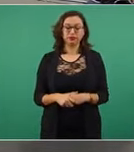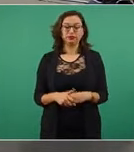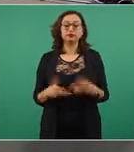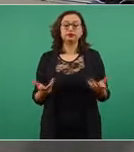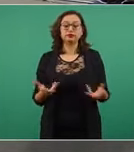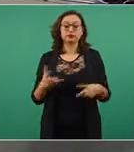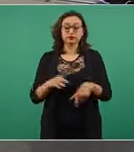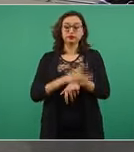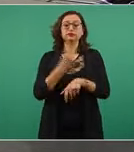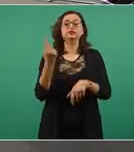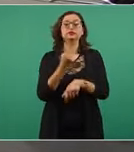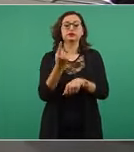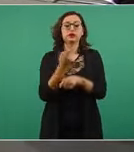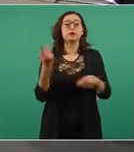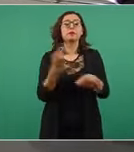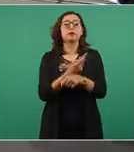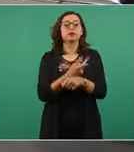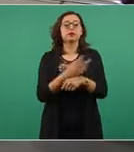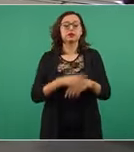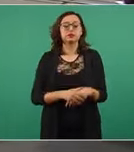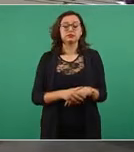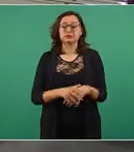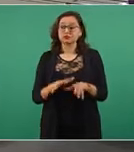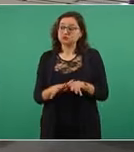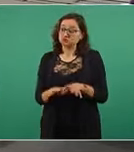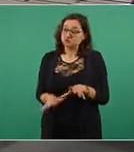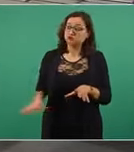porque en una sociedad mejor,